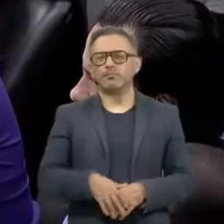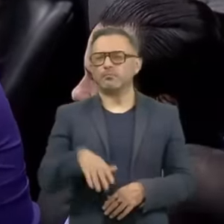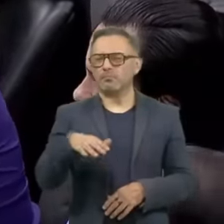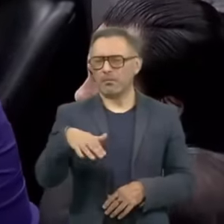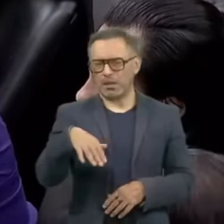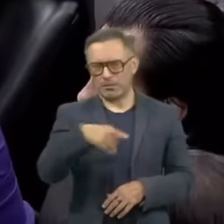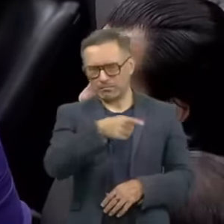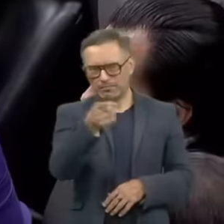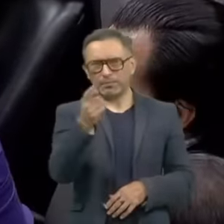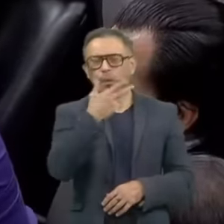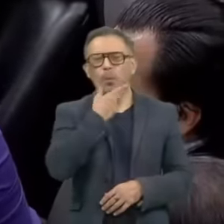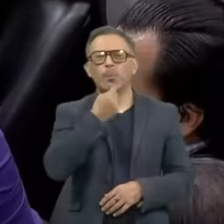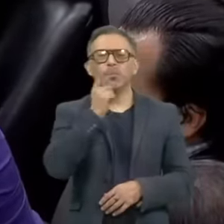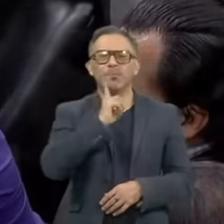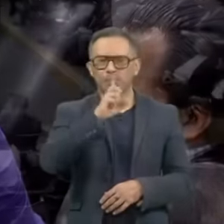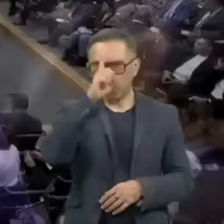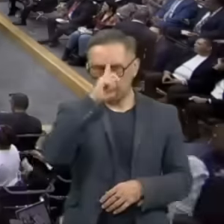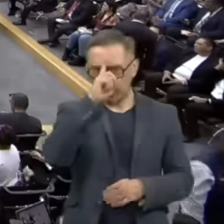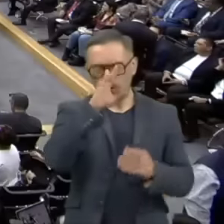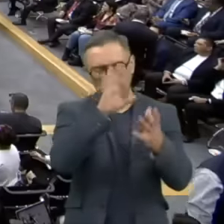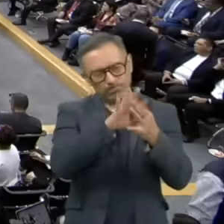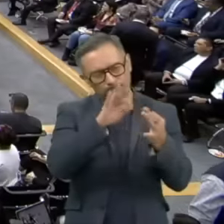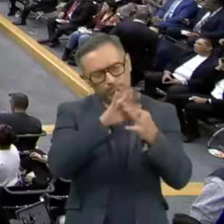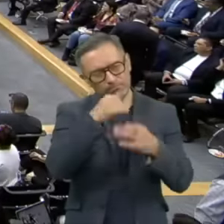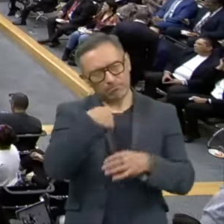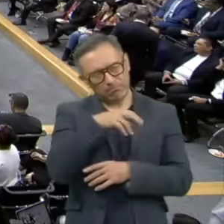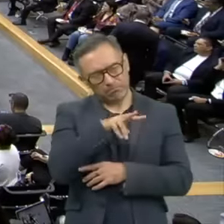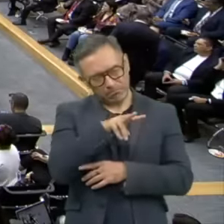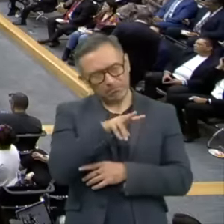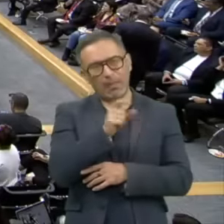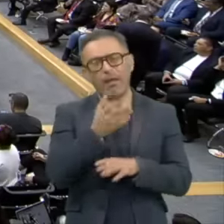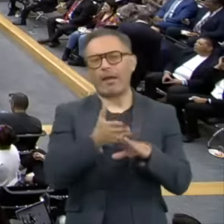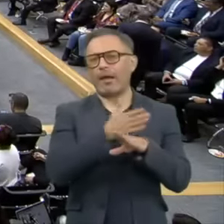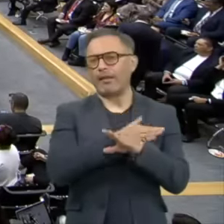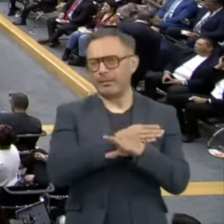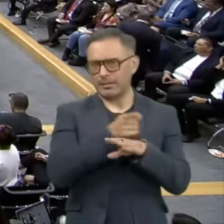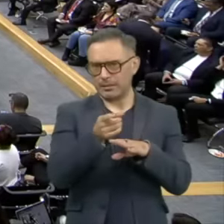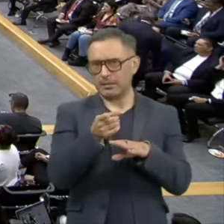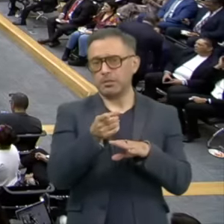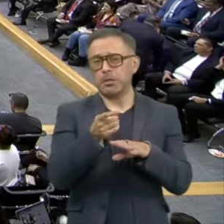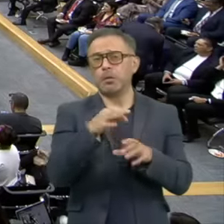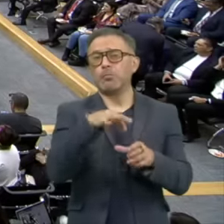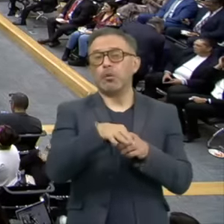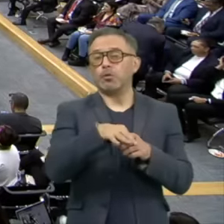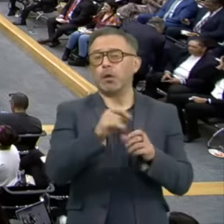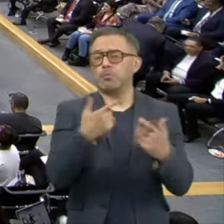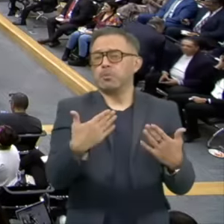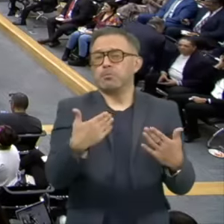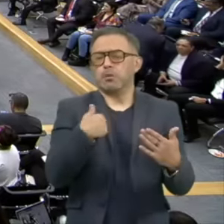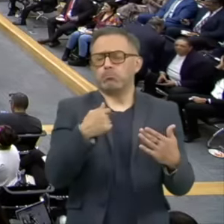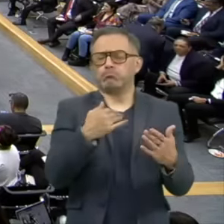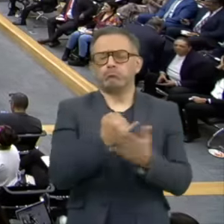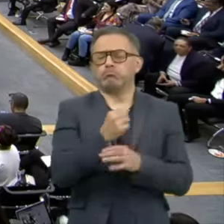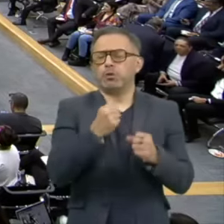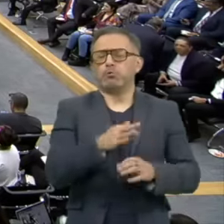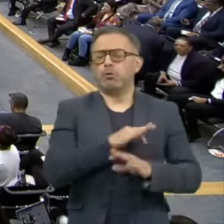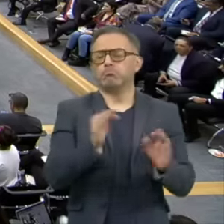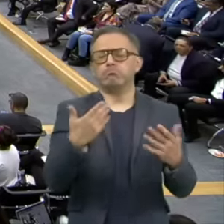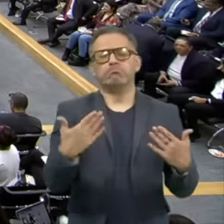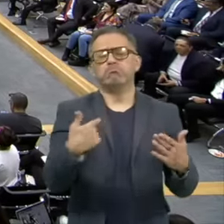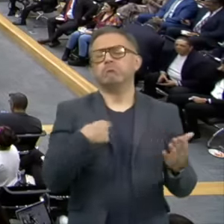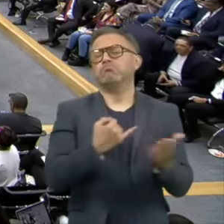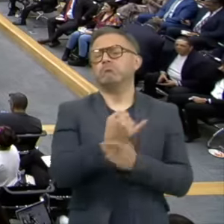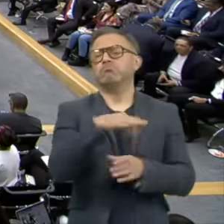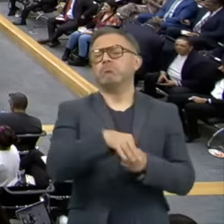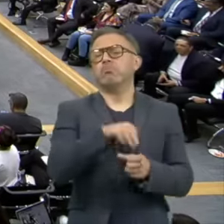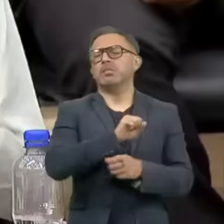a consejeras, consejeros que antes votaron esto sin parpadear y ahora sostienen